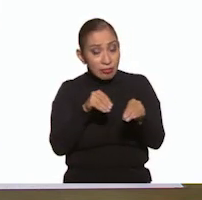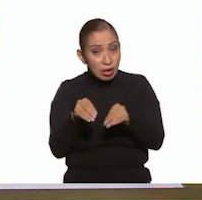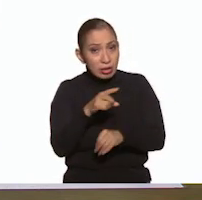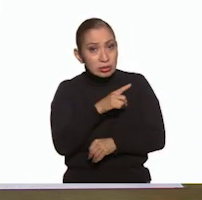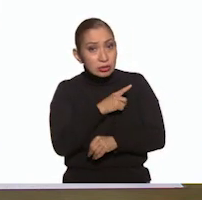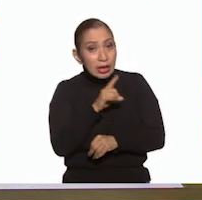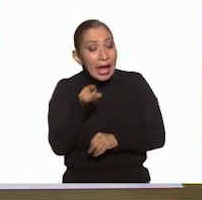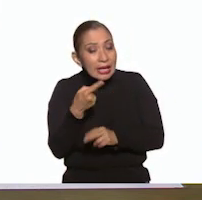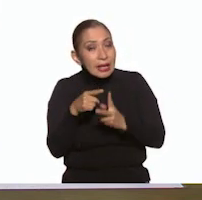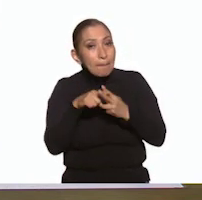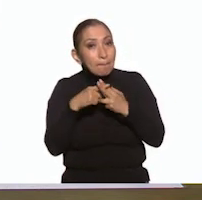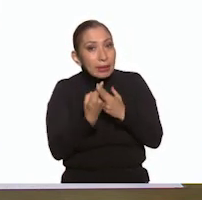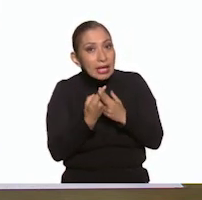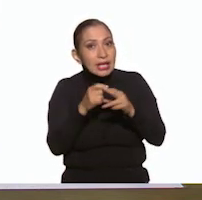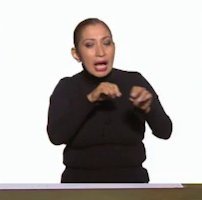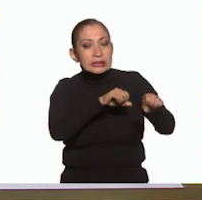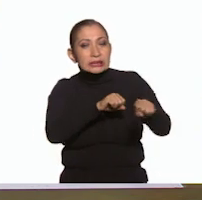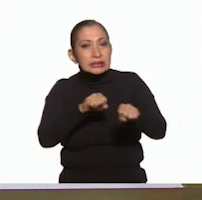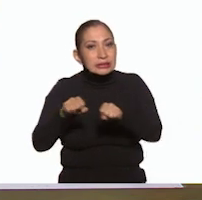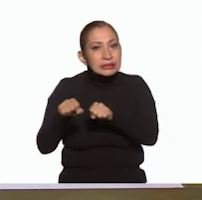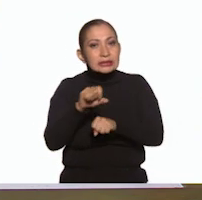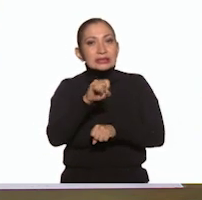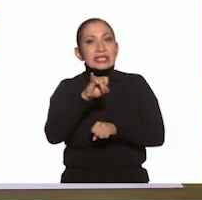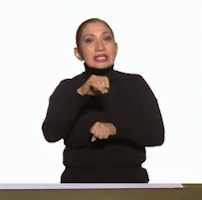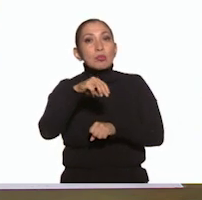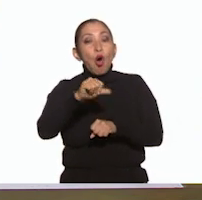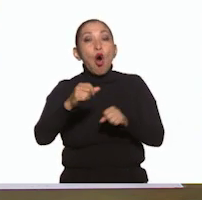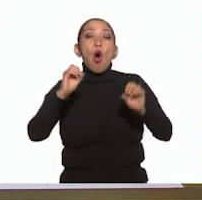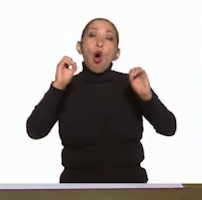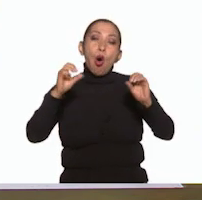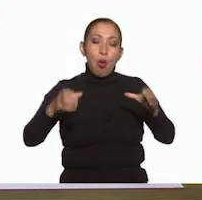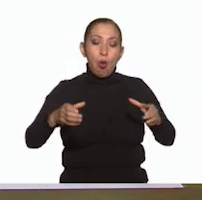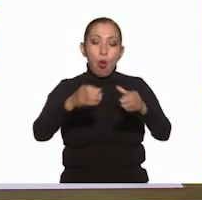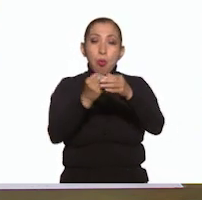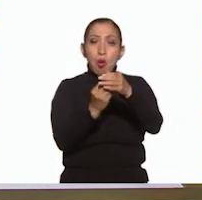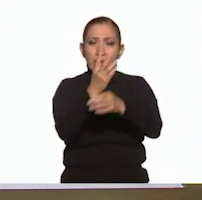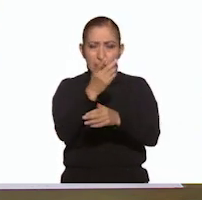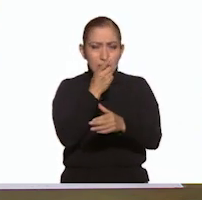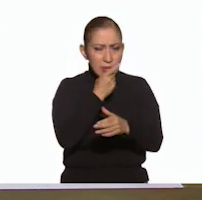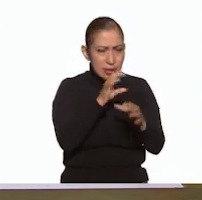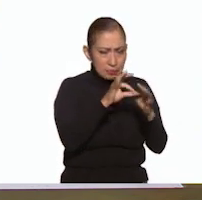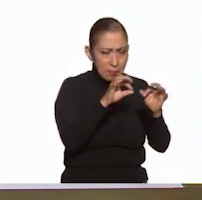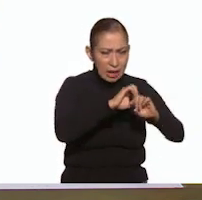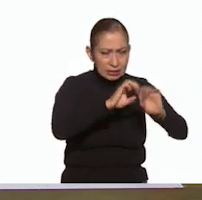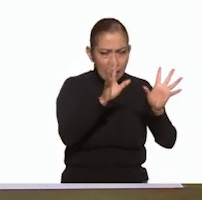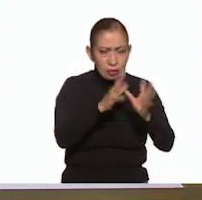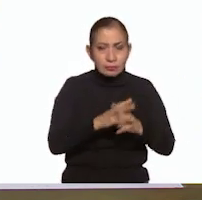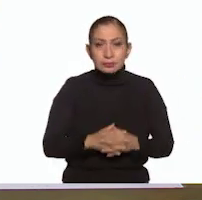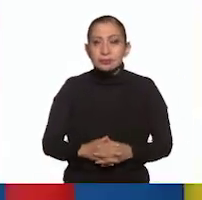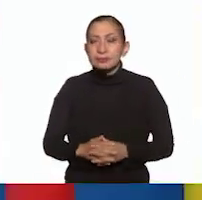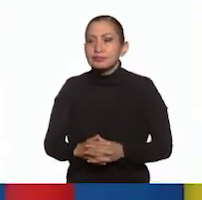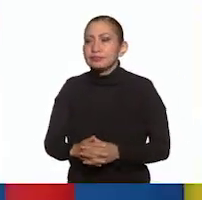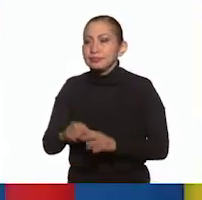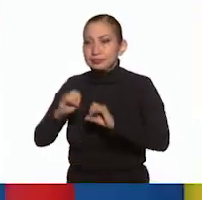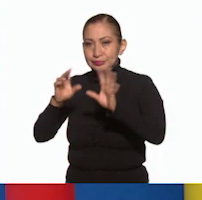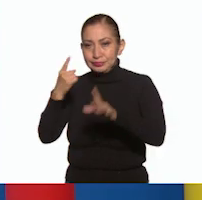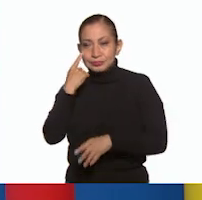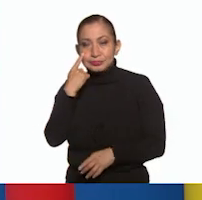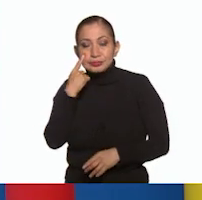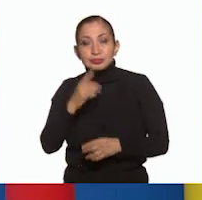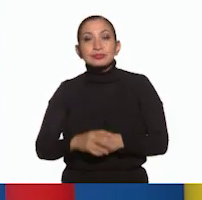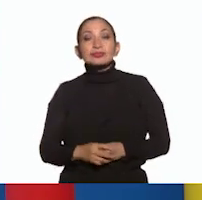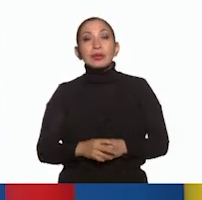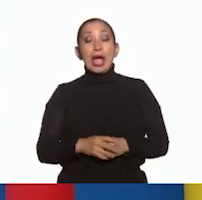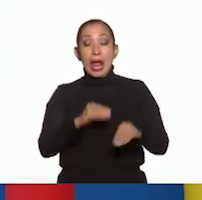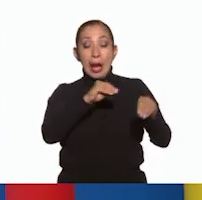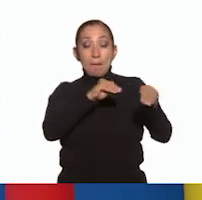son los que originan los sismos y los volcanes. ¿Nos puede explicar un poquito más de esto, maestra? Por supuesto, Larisa.